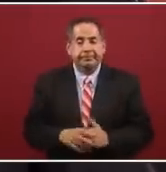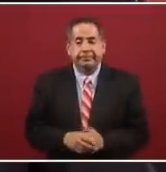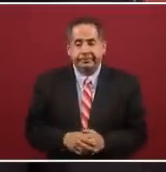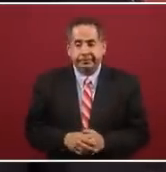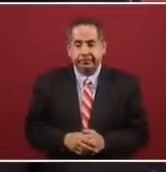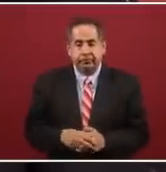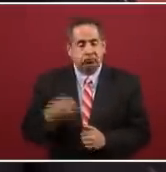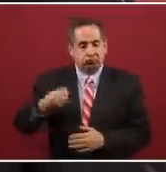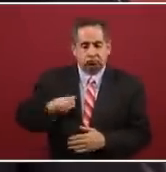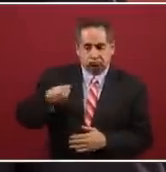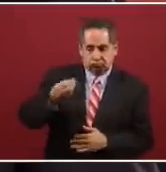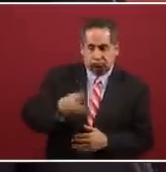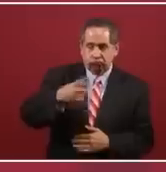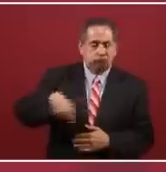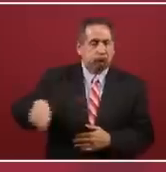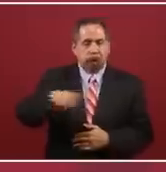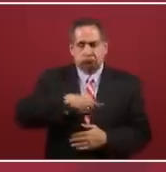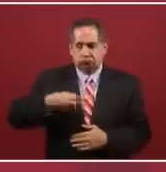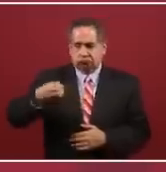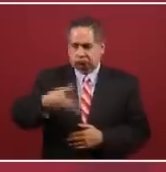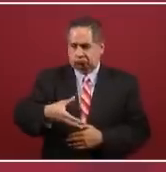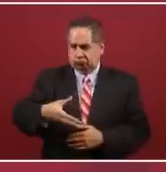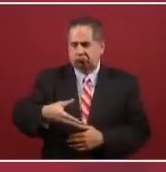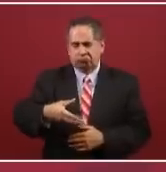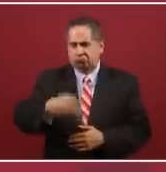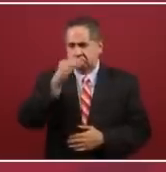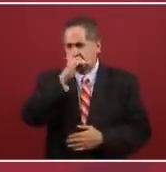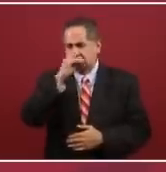Esa aportación y